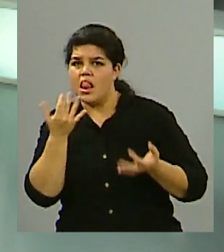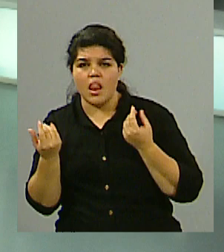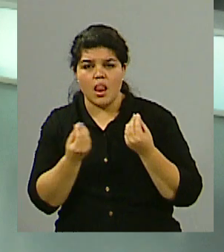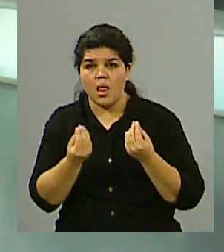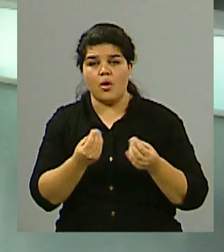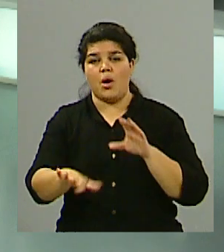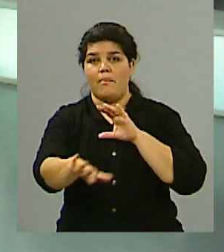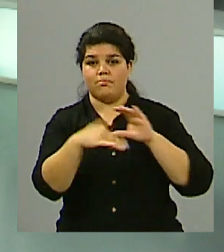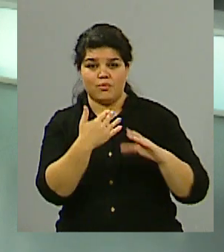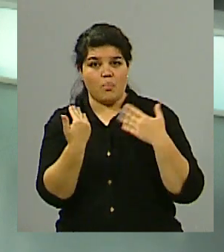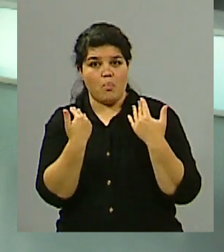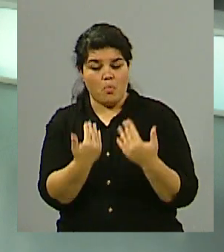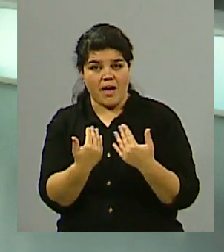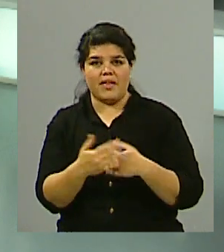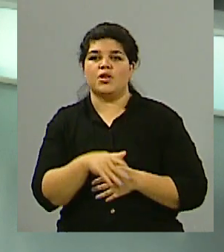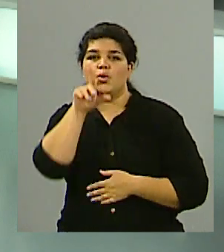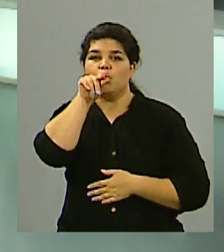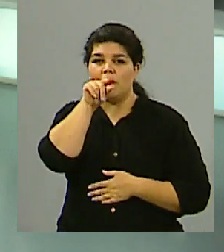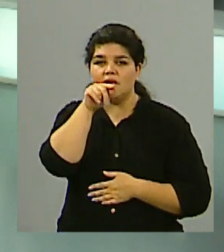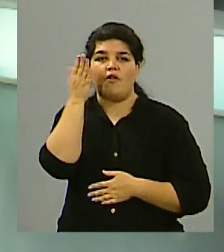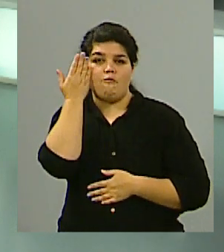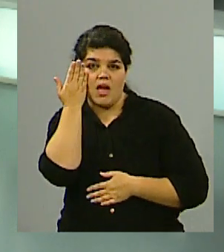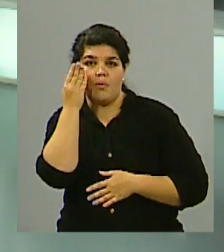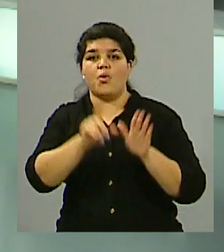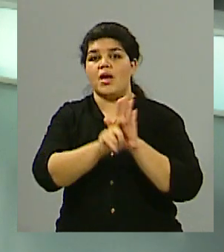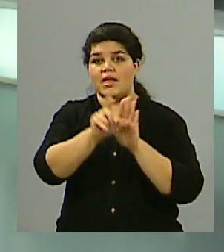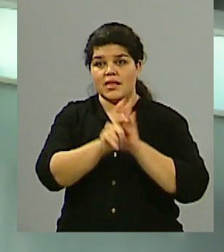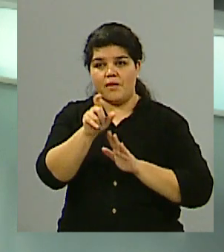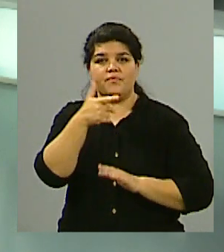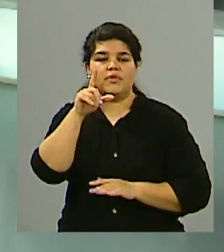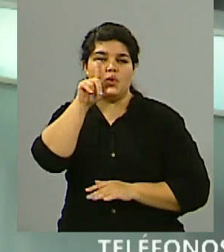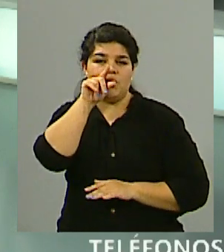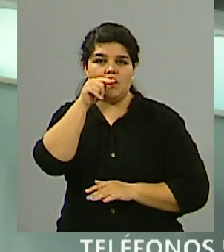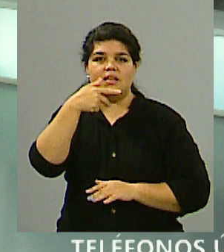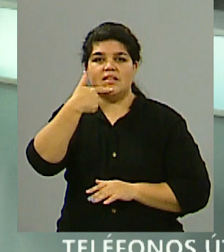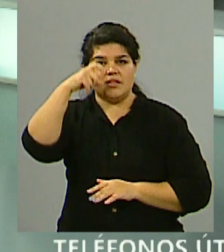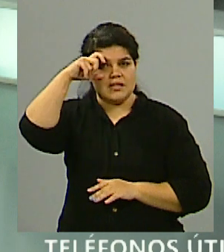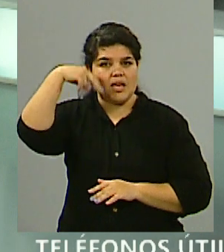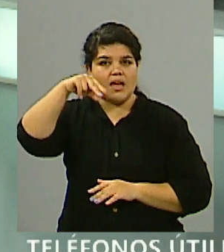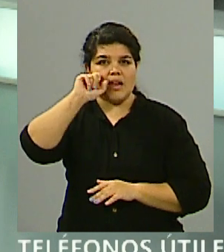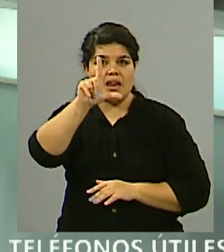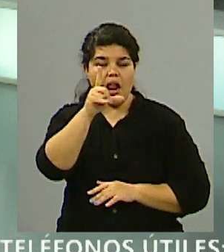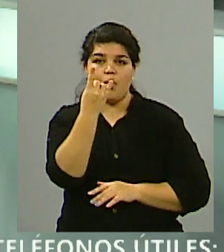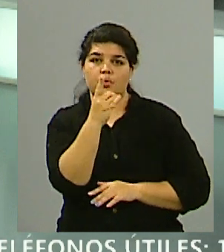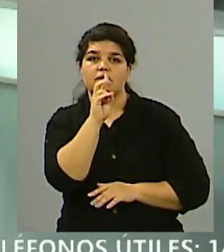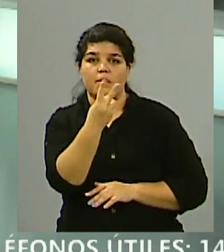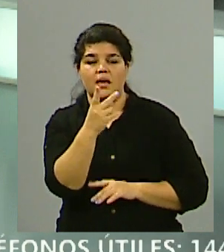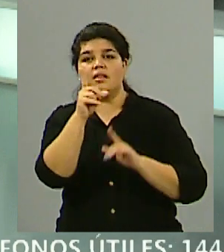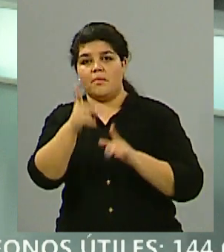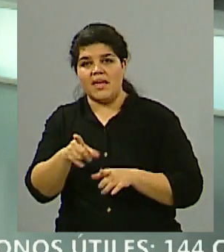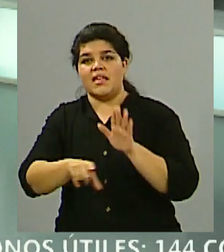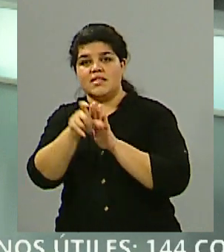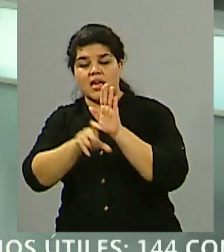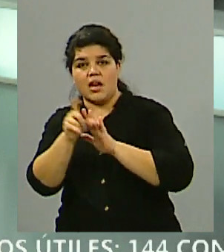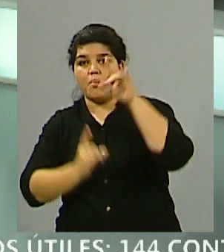con las redes sociales que recuerden, estamos en Twitter, en Facebook e Instagram. En Twitter, Señal UTV, nos buscan de esa manera. También estamos en Instagram